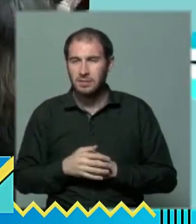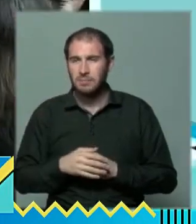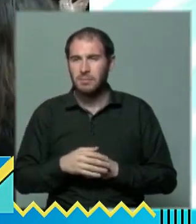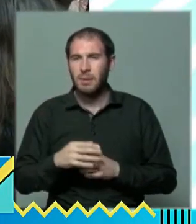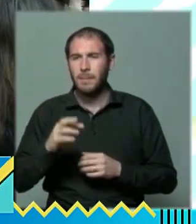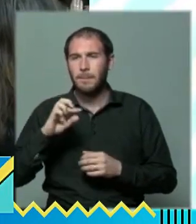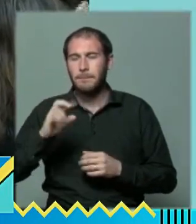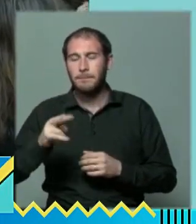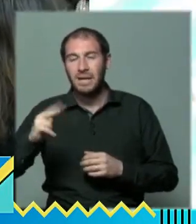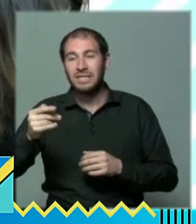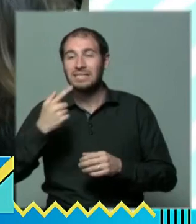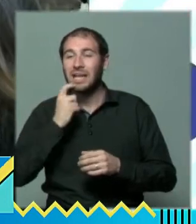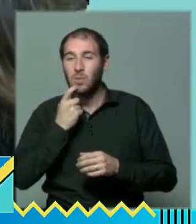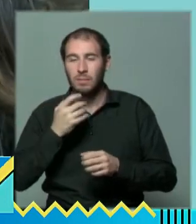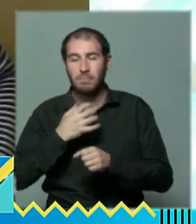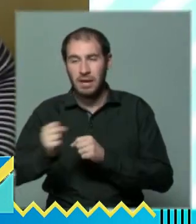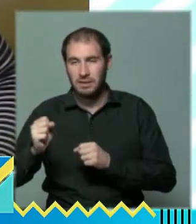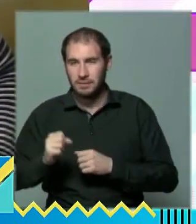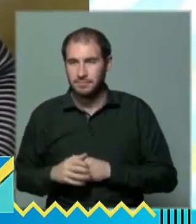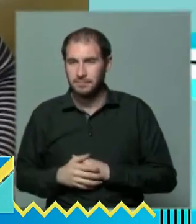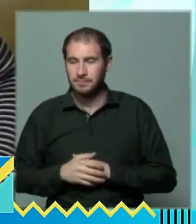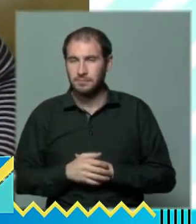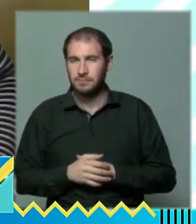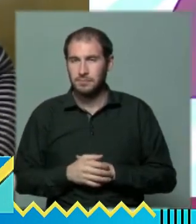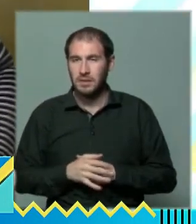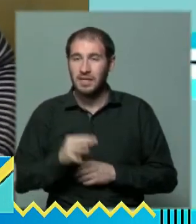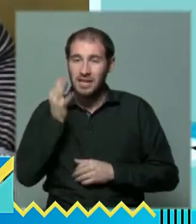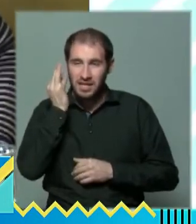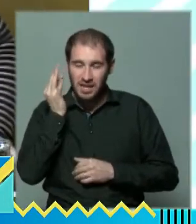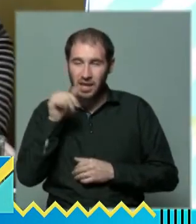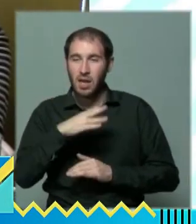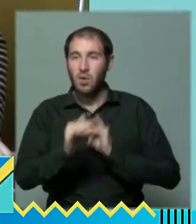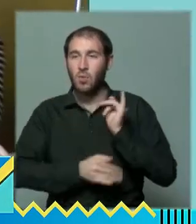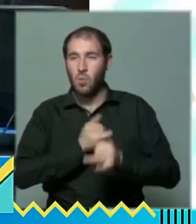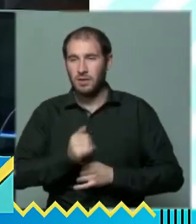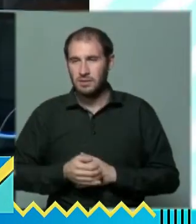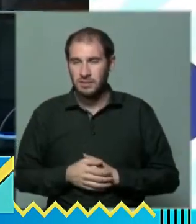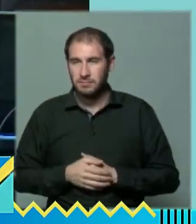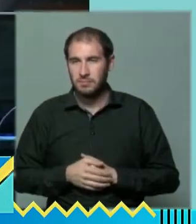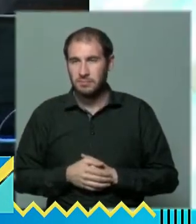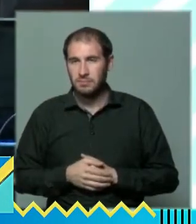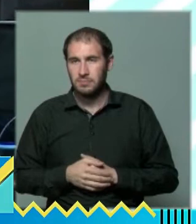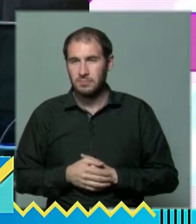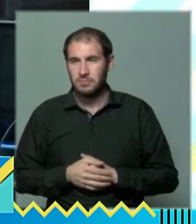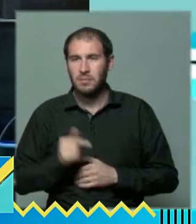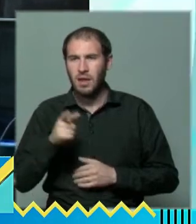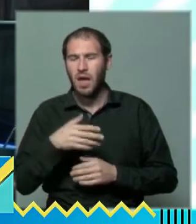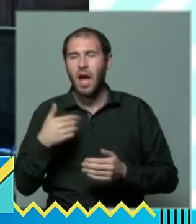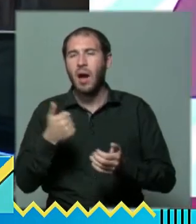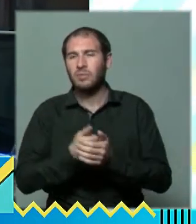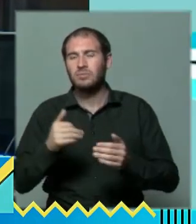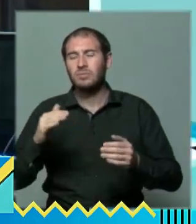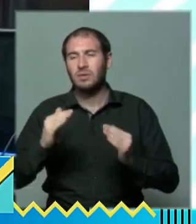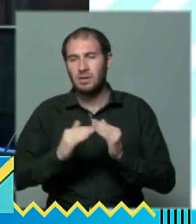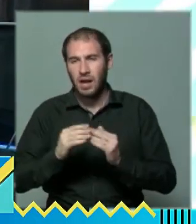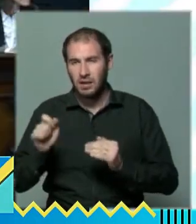mató el padrastro en San Luis. En ese caso la nena expresa que sufría abusos en su